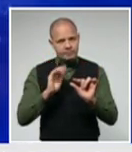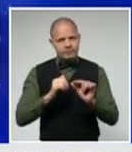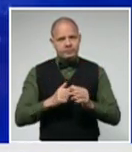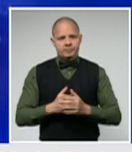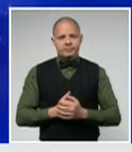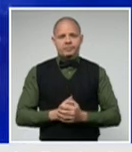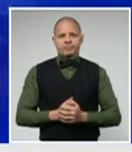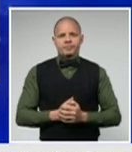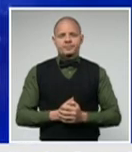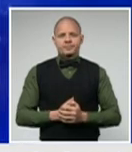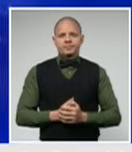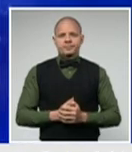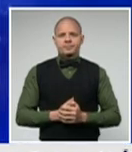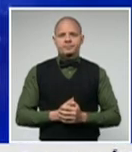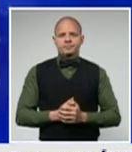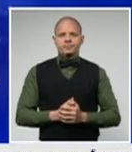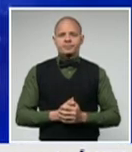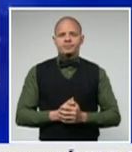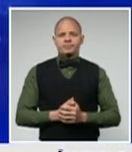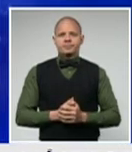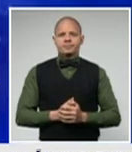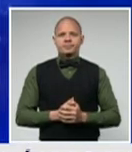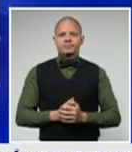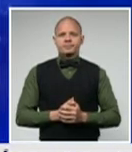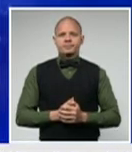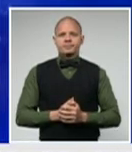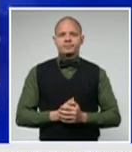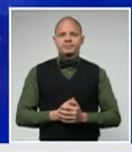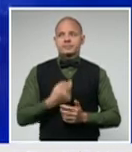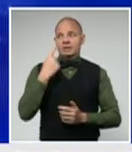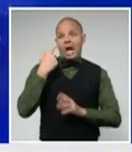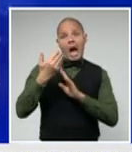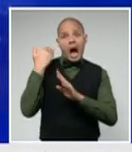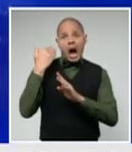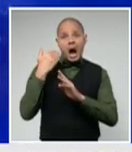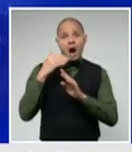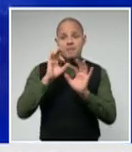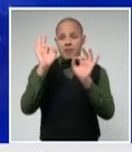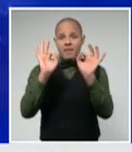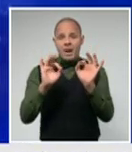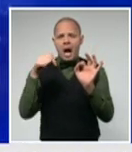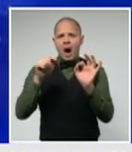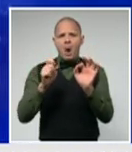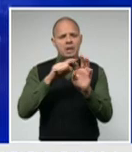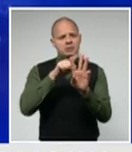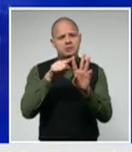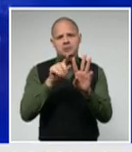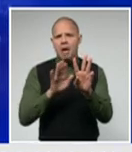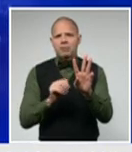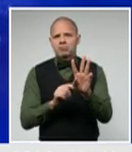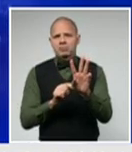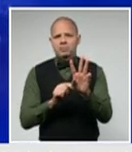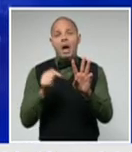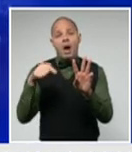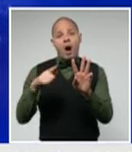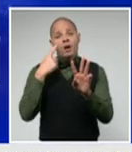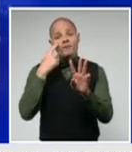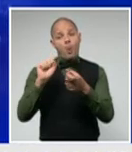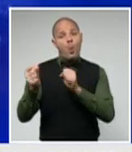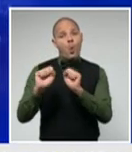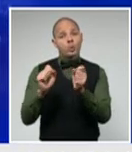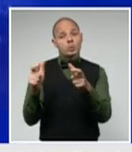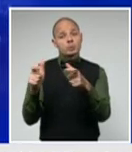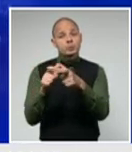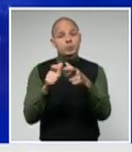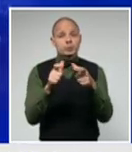estos momentos lo que quedan son 3 eventos en los cuales se trabaja duramente. Uno está